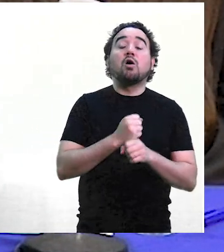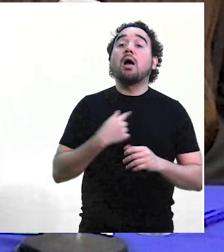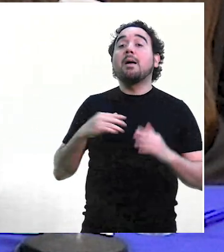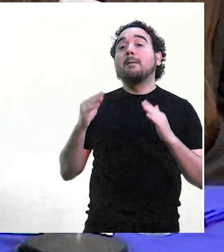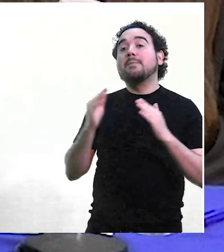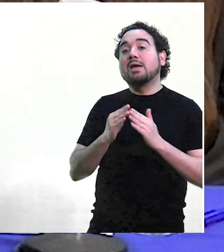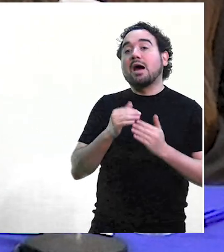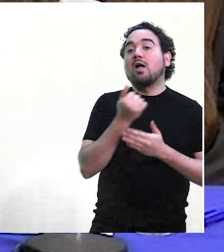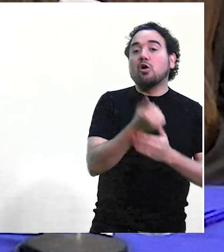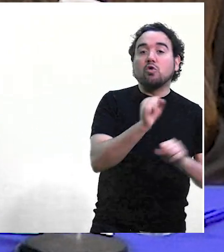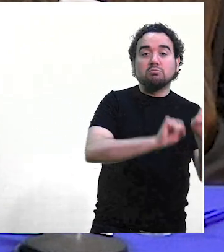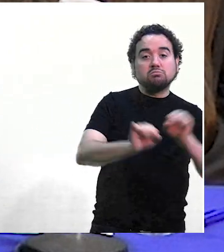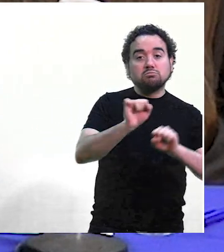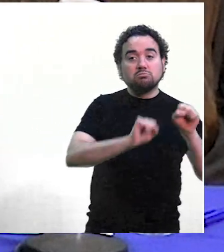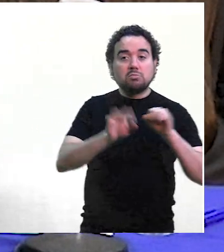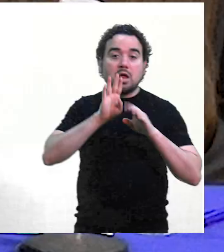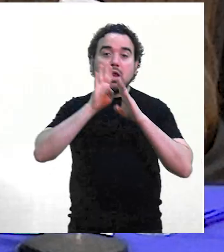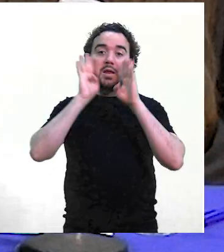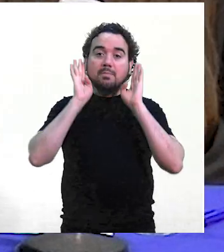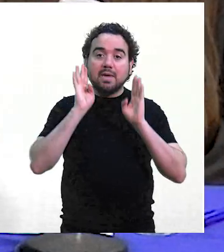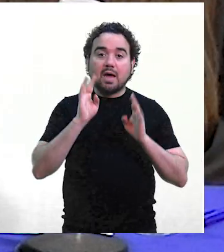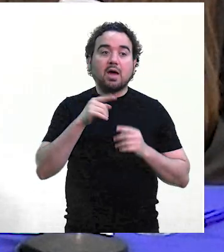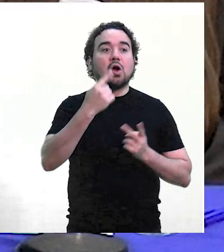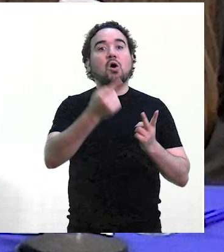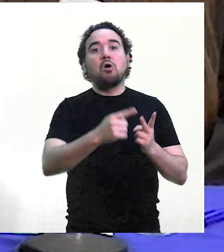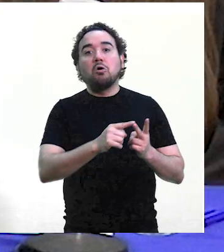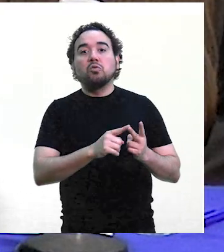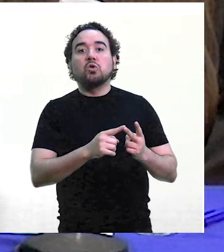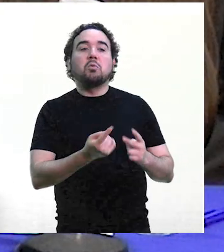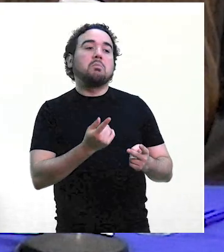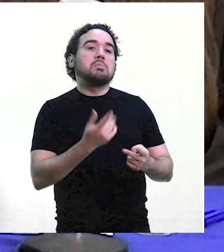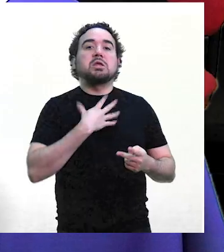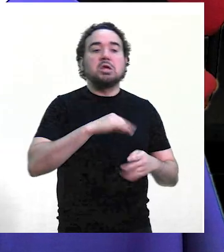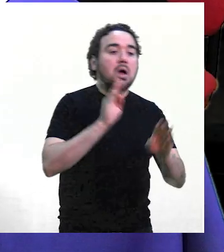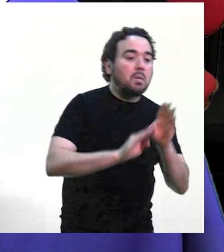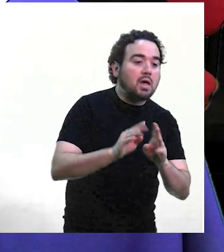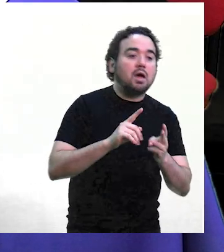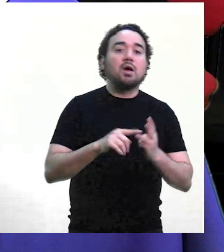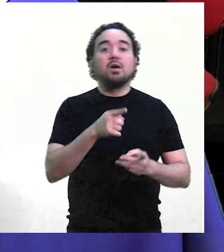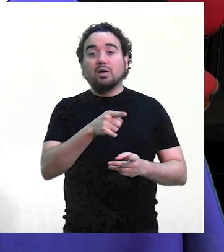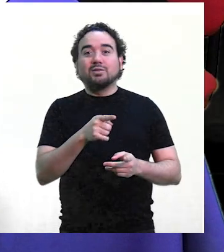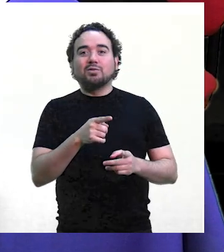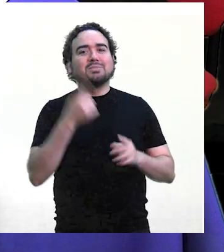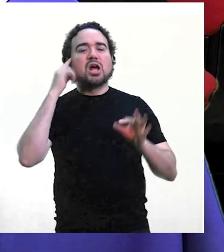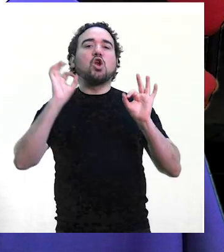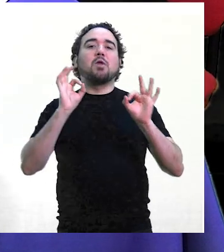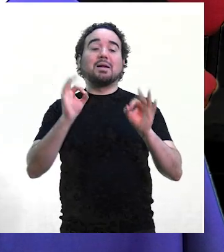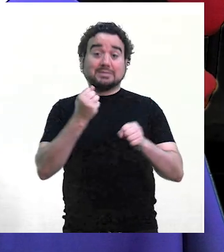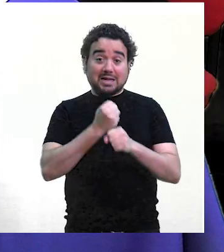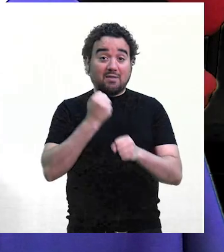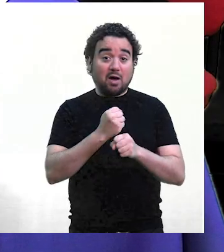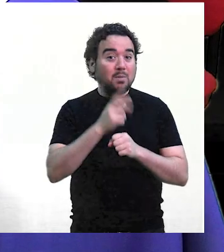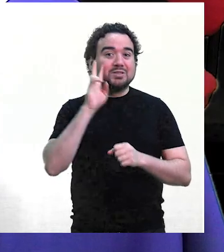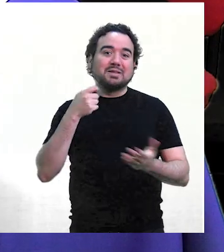trabajos? Sus trabajos eran ayudar a hacer aseo, cuidar a los que no lo han hermanos, visto como trabajo. No, que no eran visto como trabajo. O sea, que son trabajos, pero